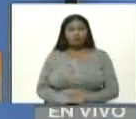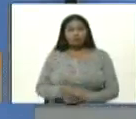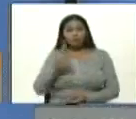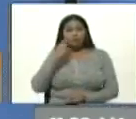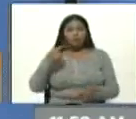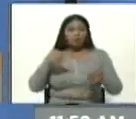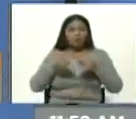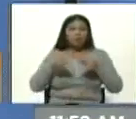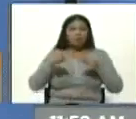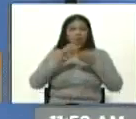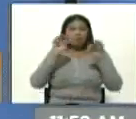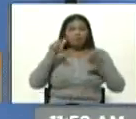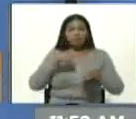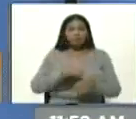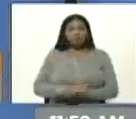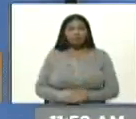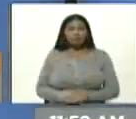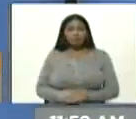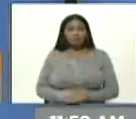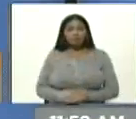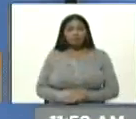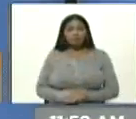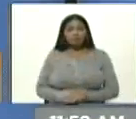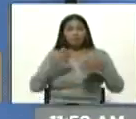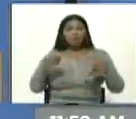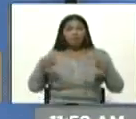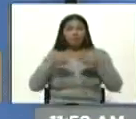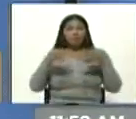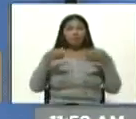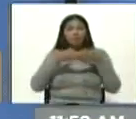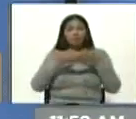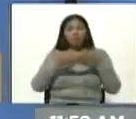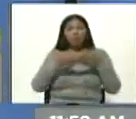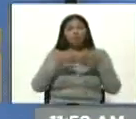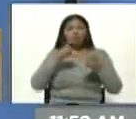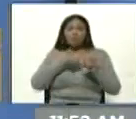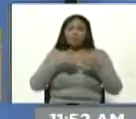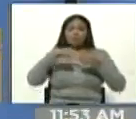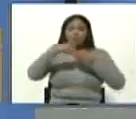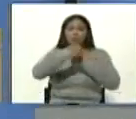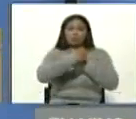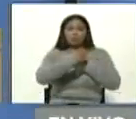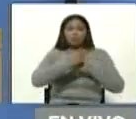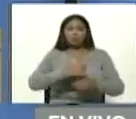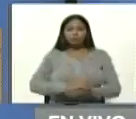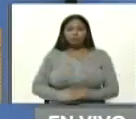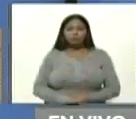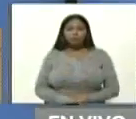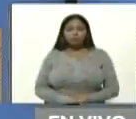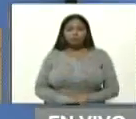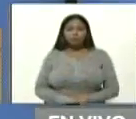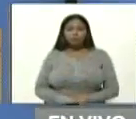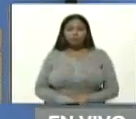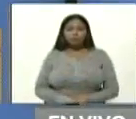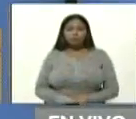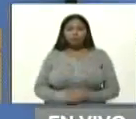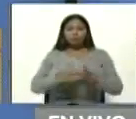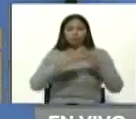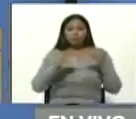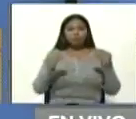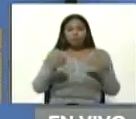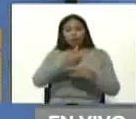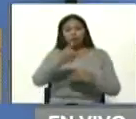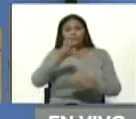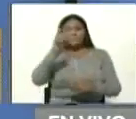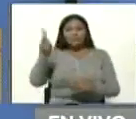compañeras militantes de los partidos del Gran Pueblo Patriótico y a todos los venezolanos